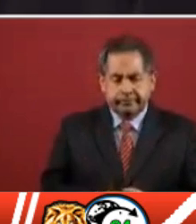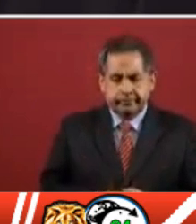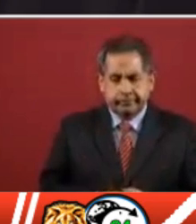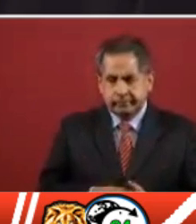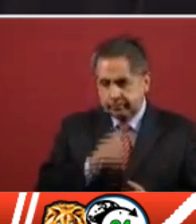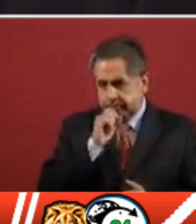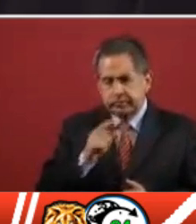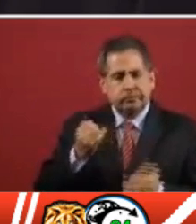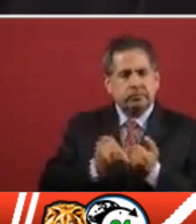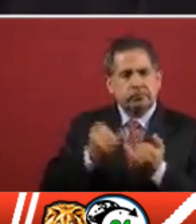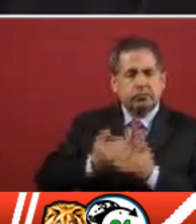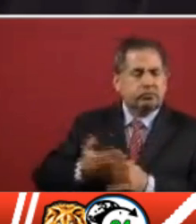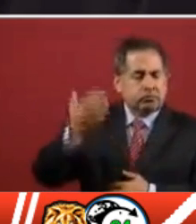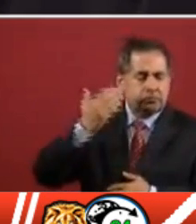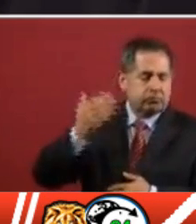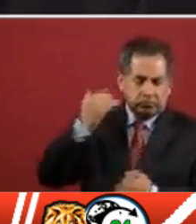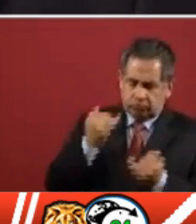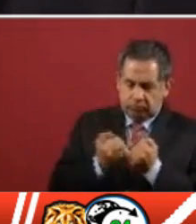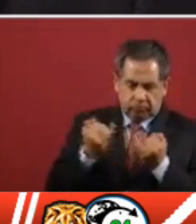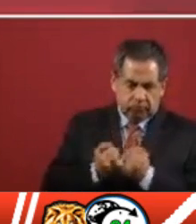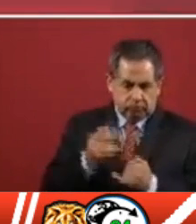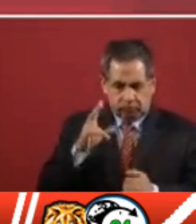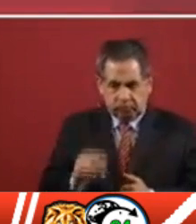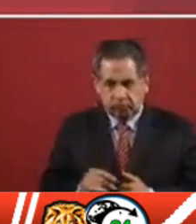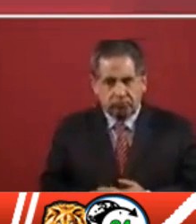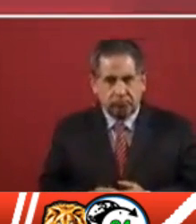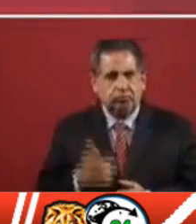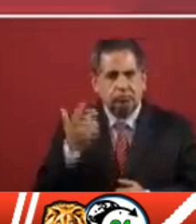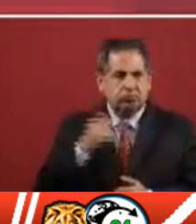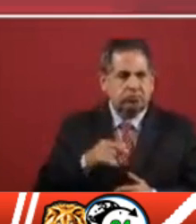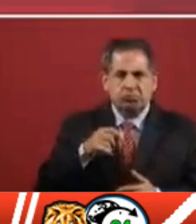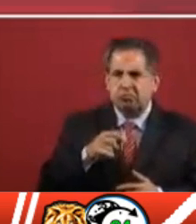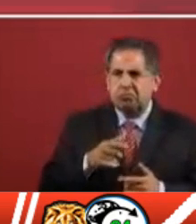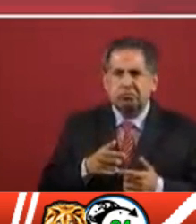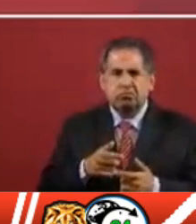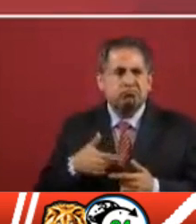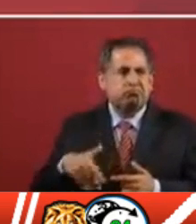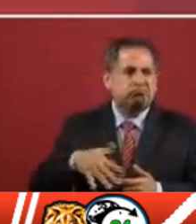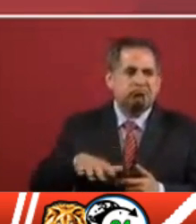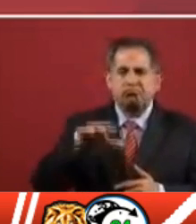lo de antes, que habían razias